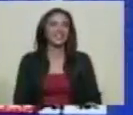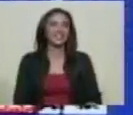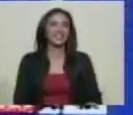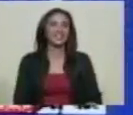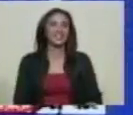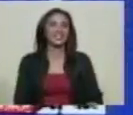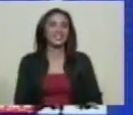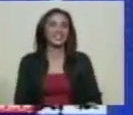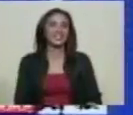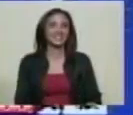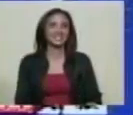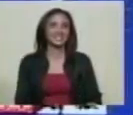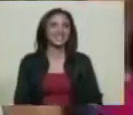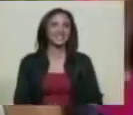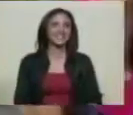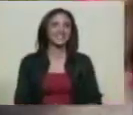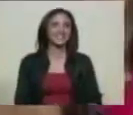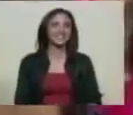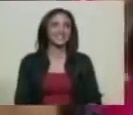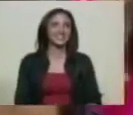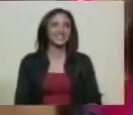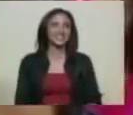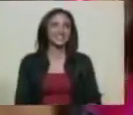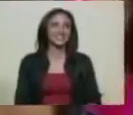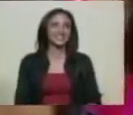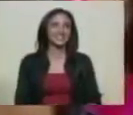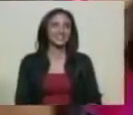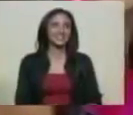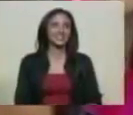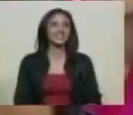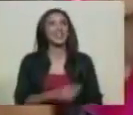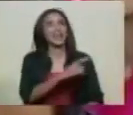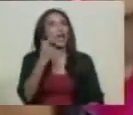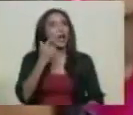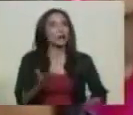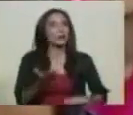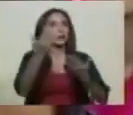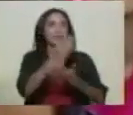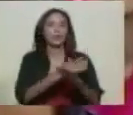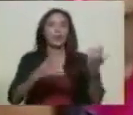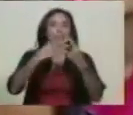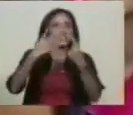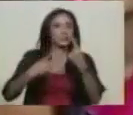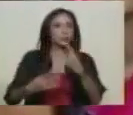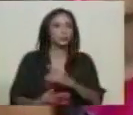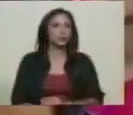comisionada nacional de la sexodiversidad. ¿Dónde está?